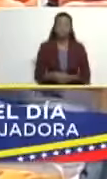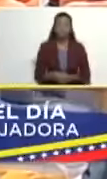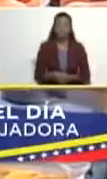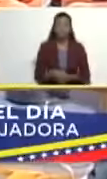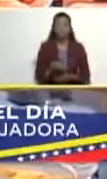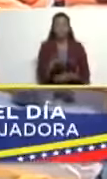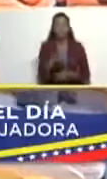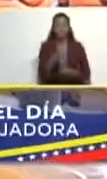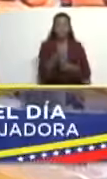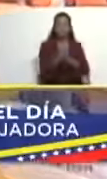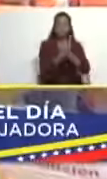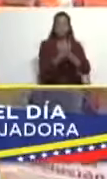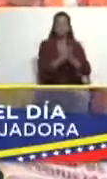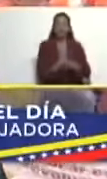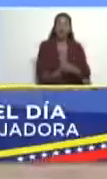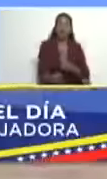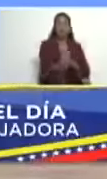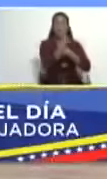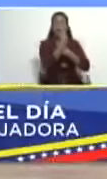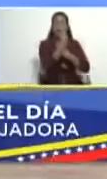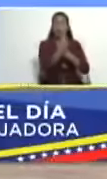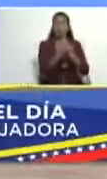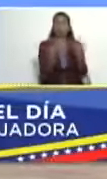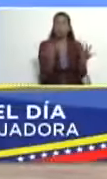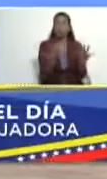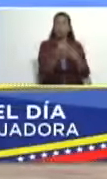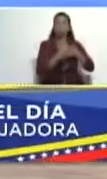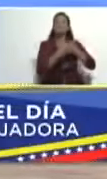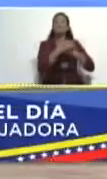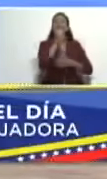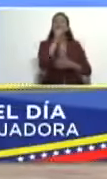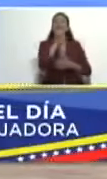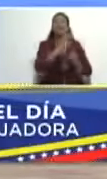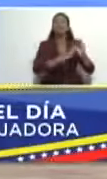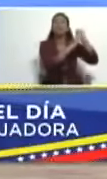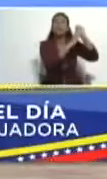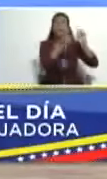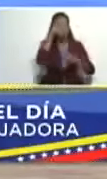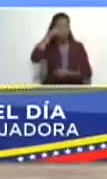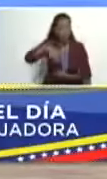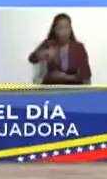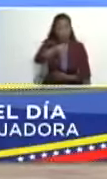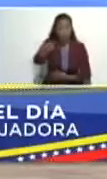Pero lanzaron su misil. ¿A petición de quién? ¿Del pueblo?